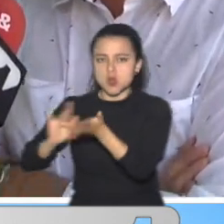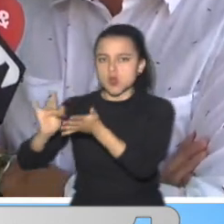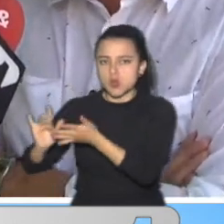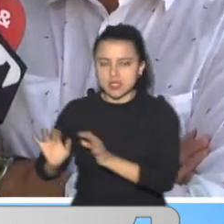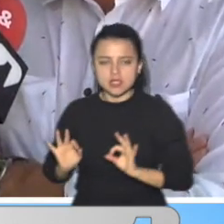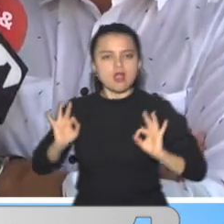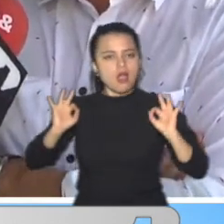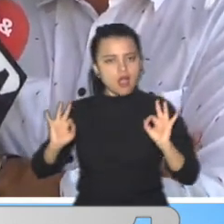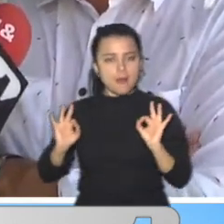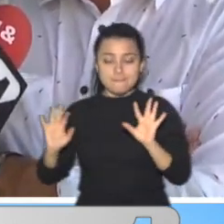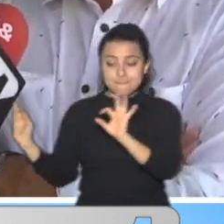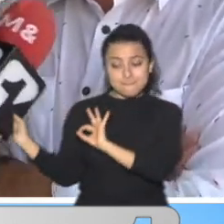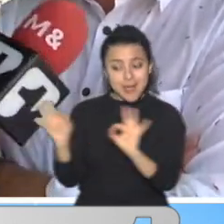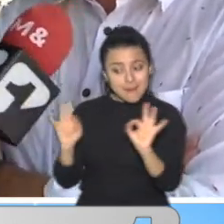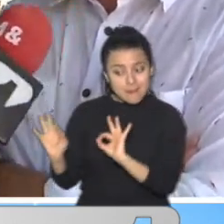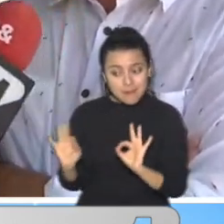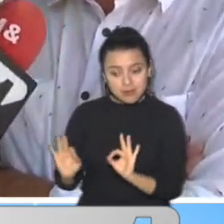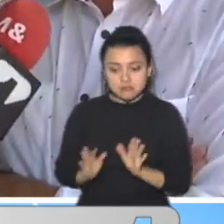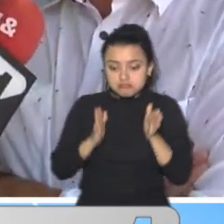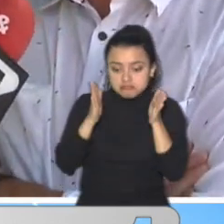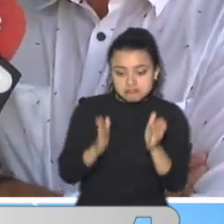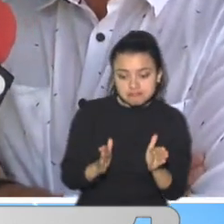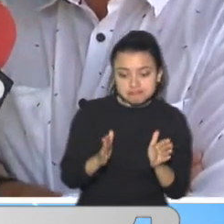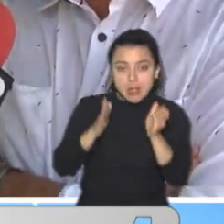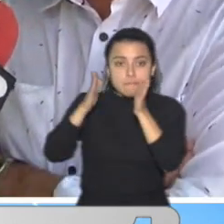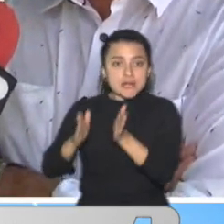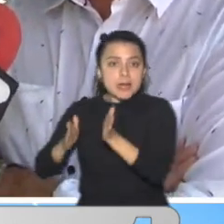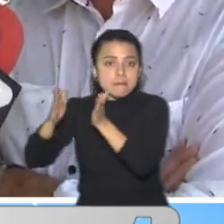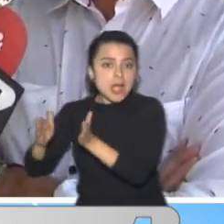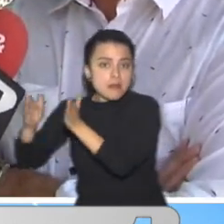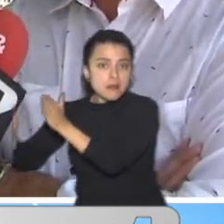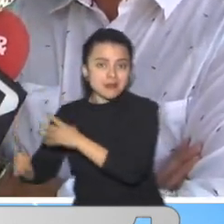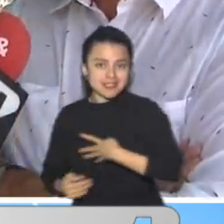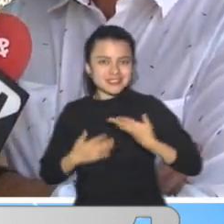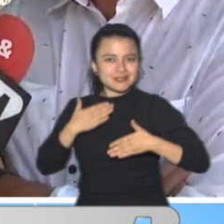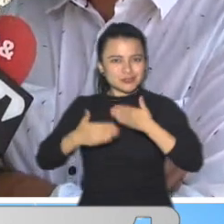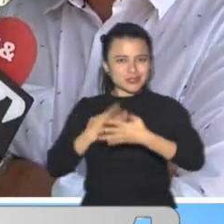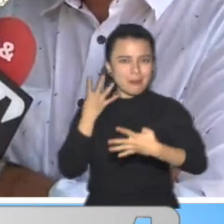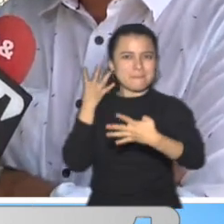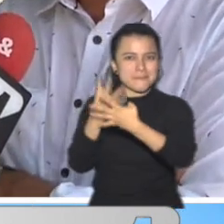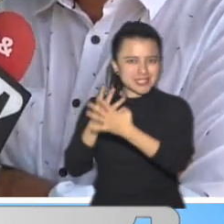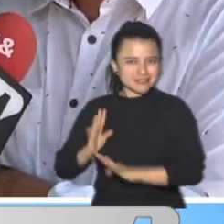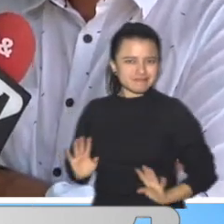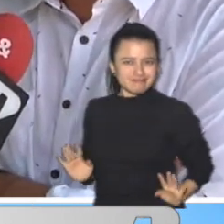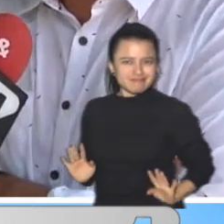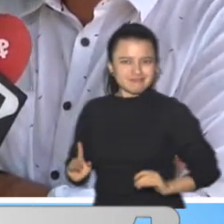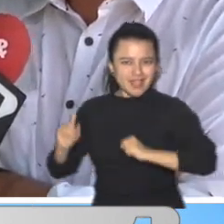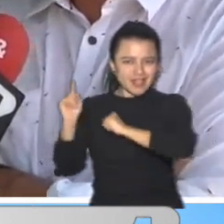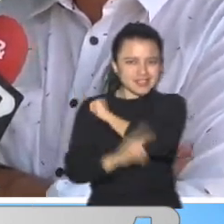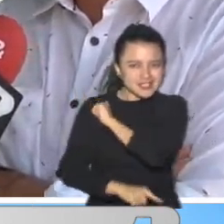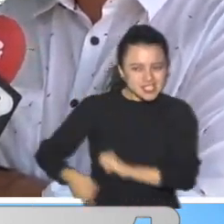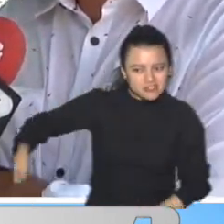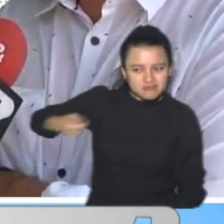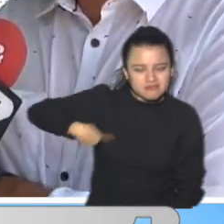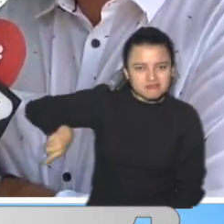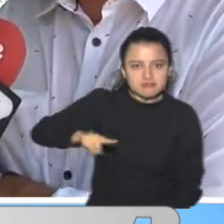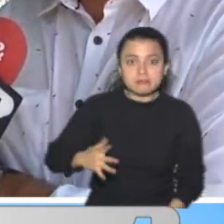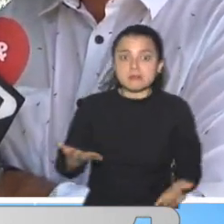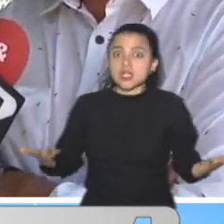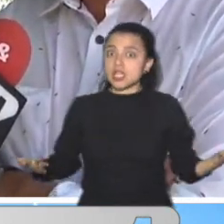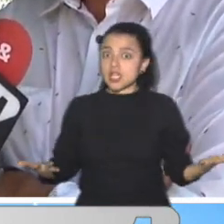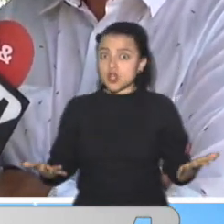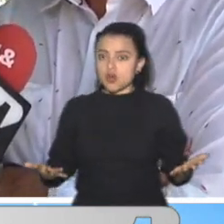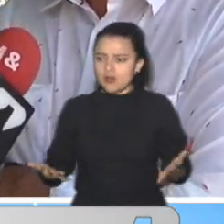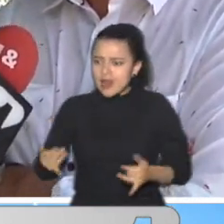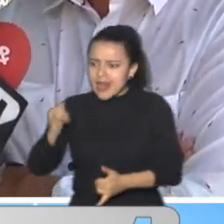preparatorias sin embargo en lo que respecta a la prórroga de la solicitud de prórroga de media aseguramiento no ha sido posible